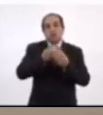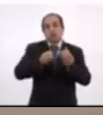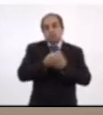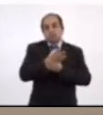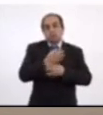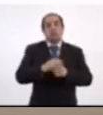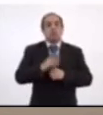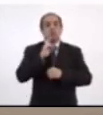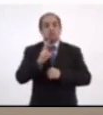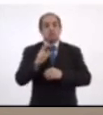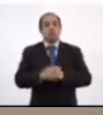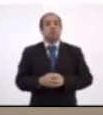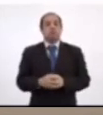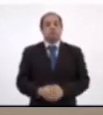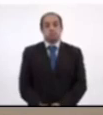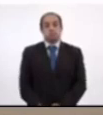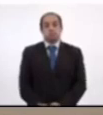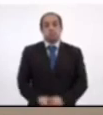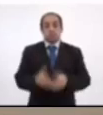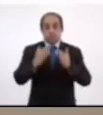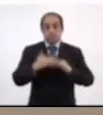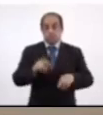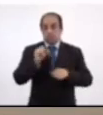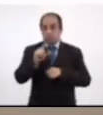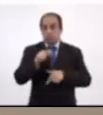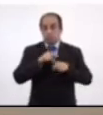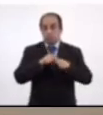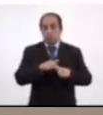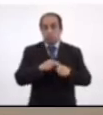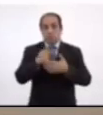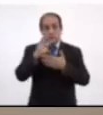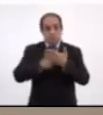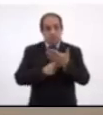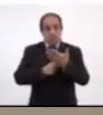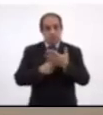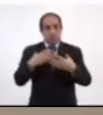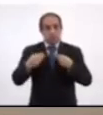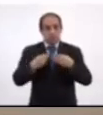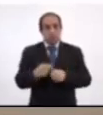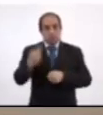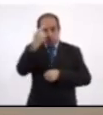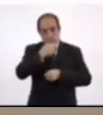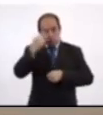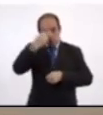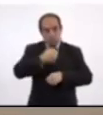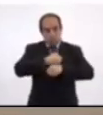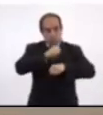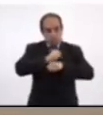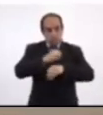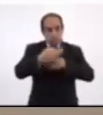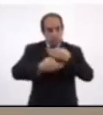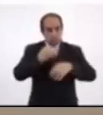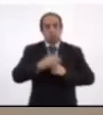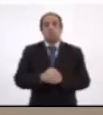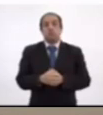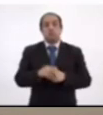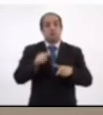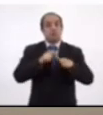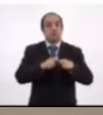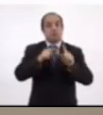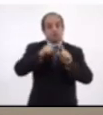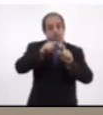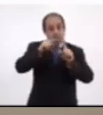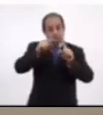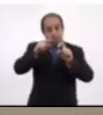casos. Siguiente. También continuando con el modelo epidemiológico que vemos todas las semanas, sigue esta pendiente que